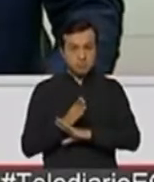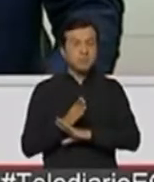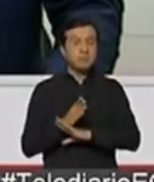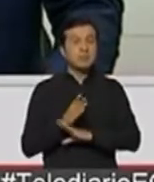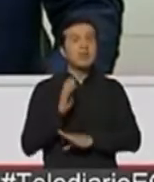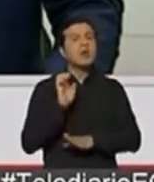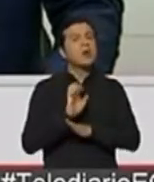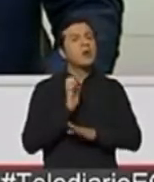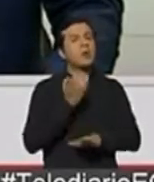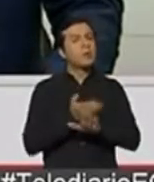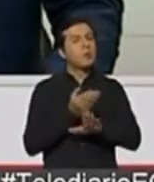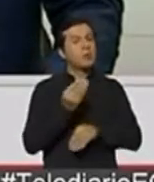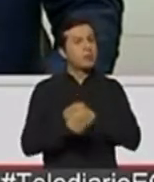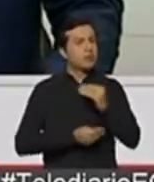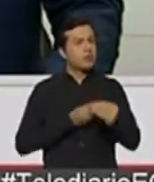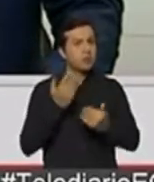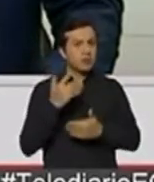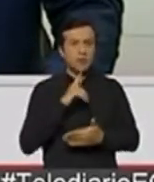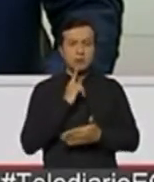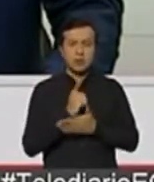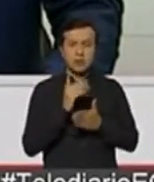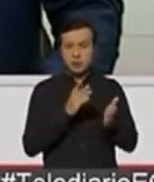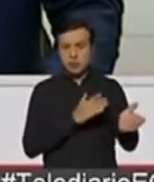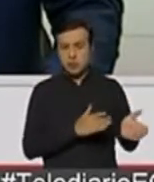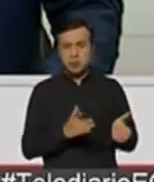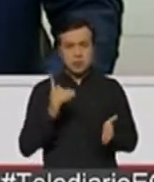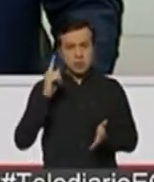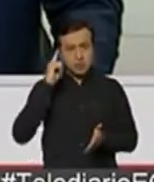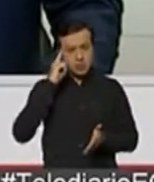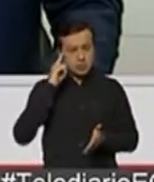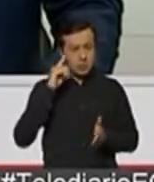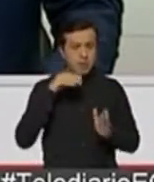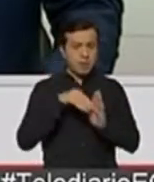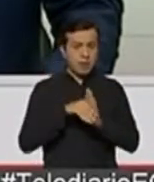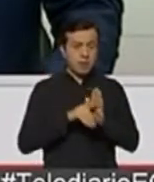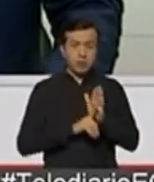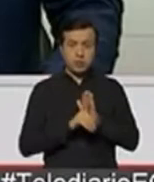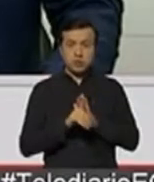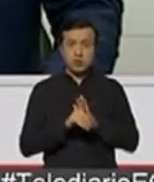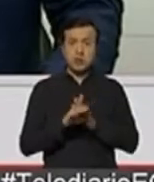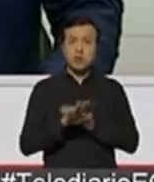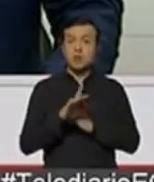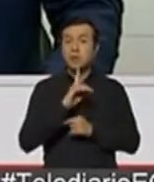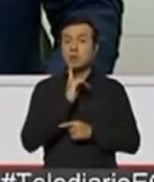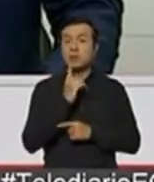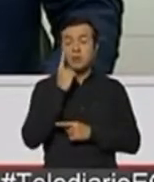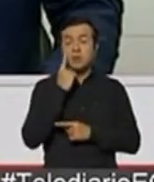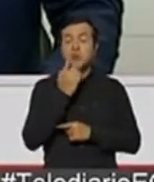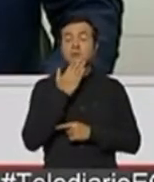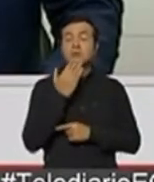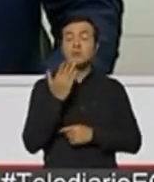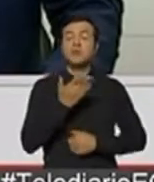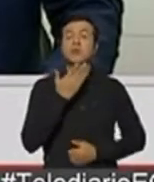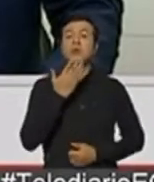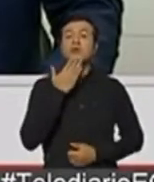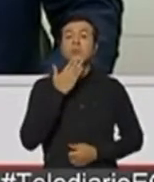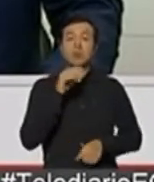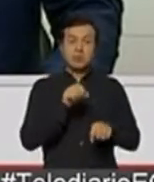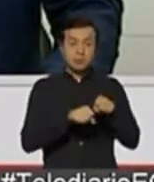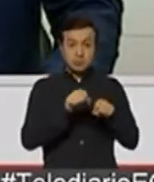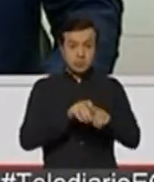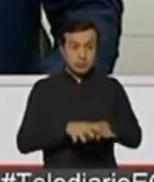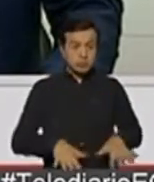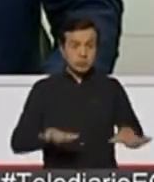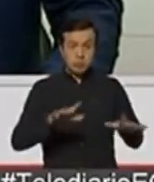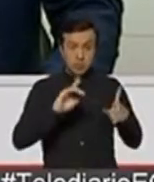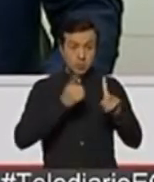como aporte para este foro, ya que las políticas que se toman a través del Banco Interamericano de Desarrollo, pues sin duda están afectando no solamente